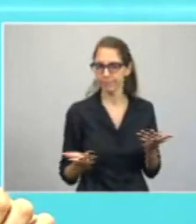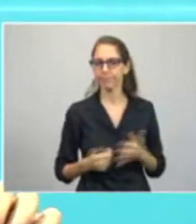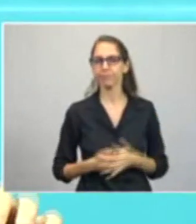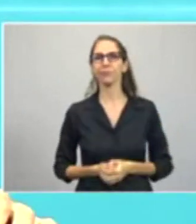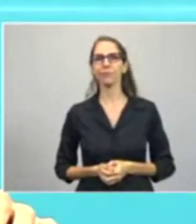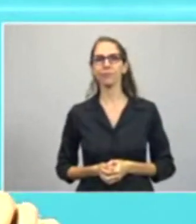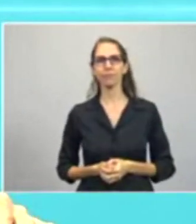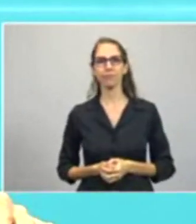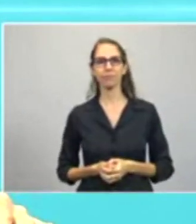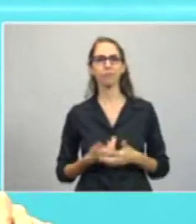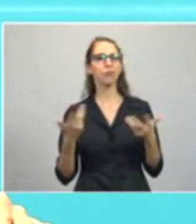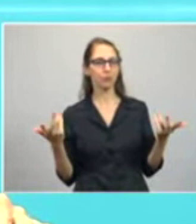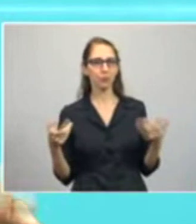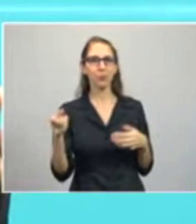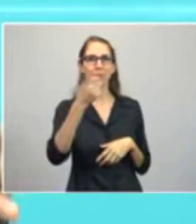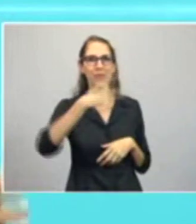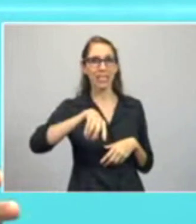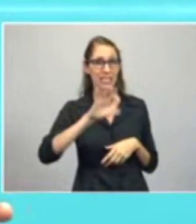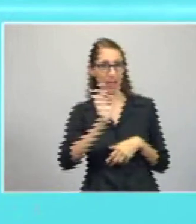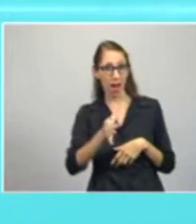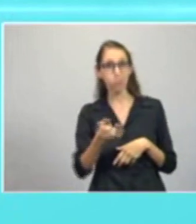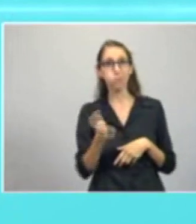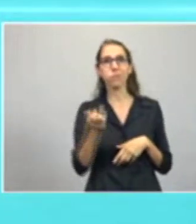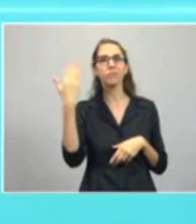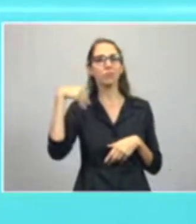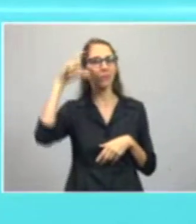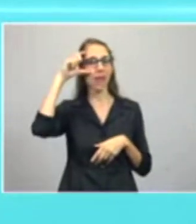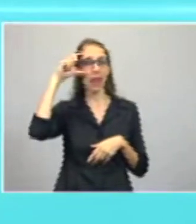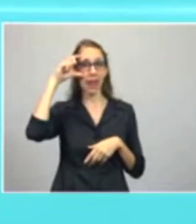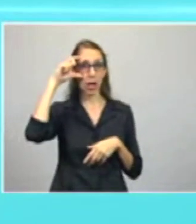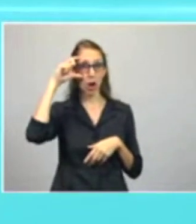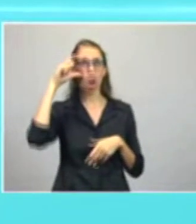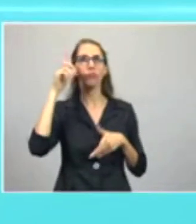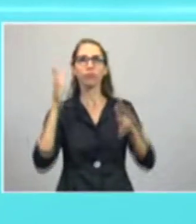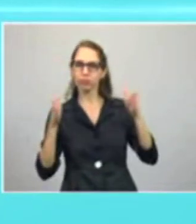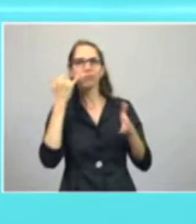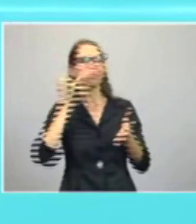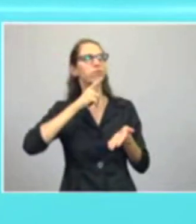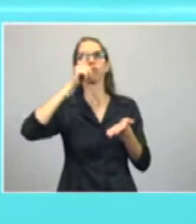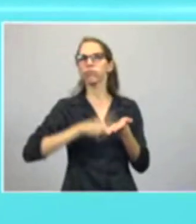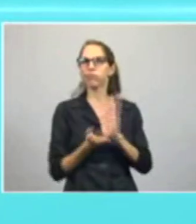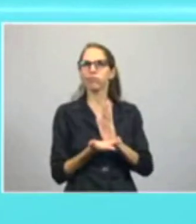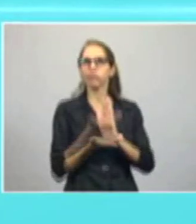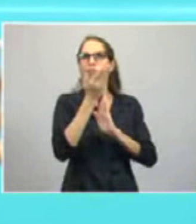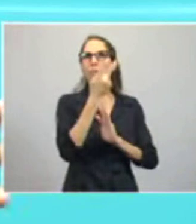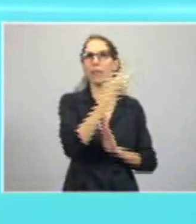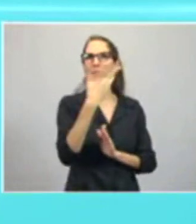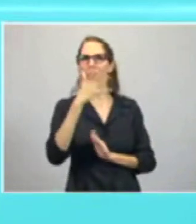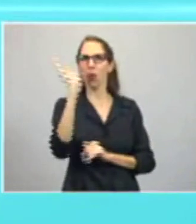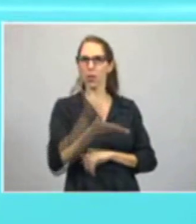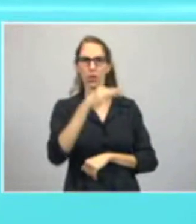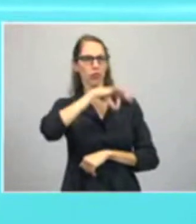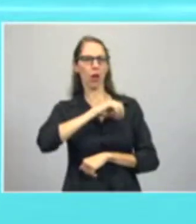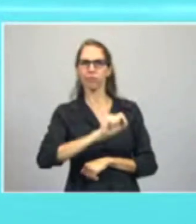Así que saben ya que en enero se dispuso un incremento del 25% de los salarios